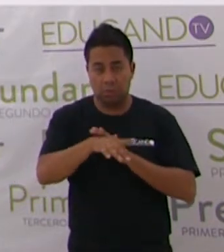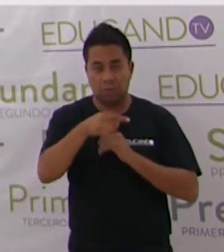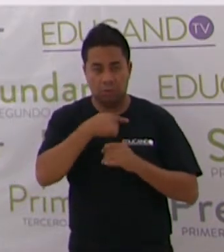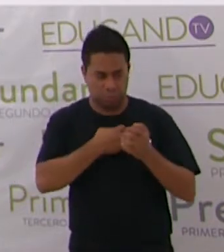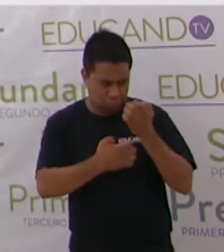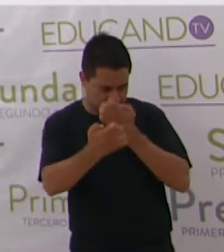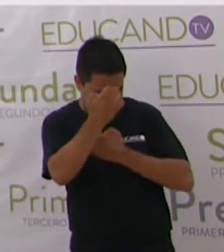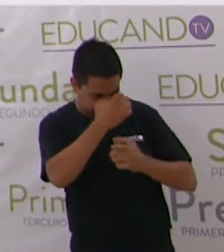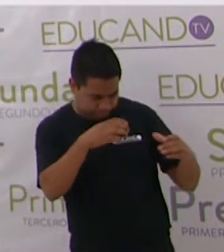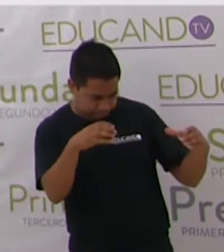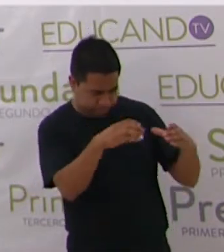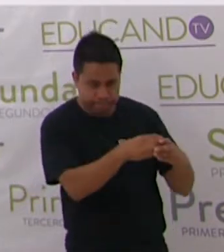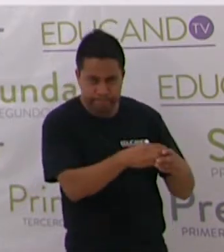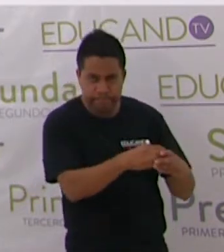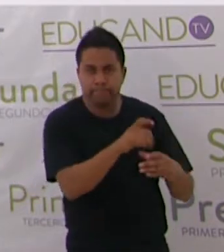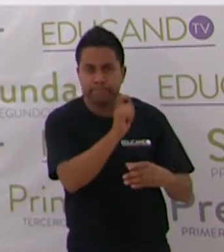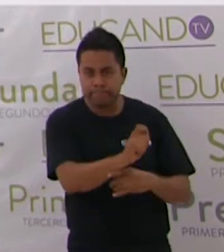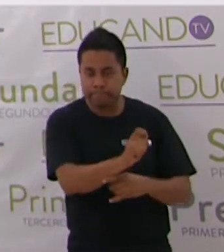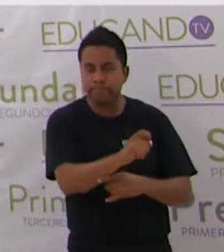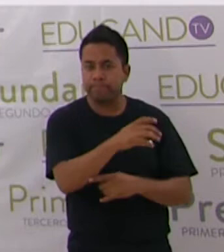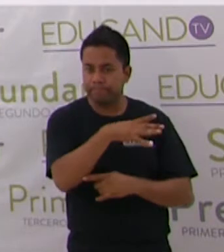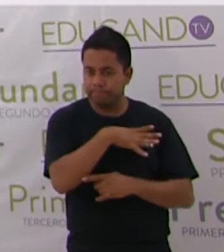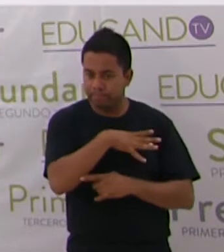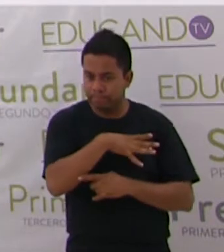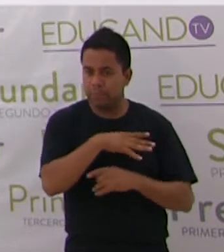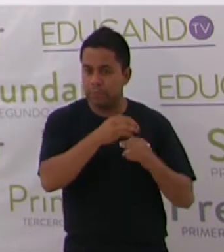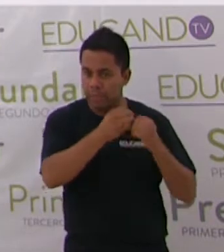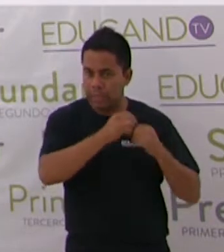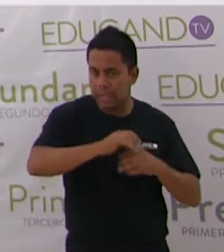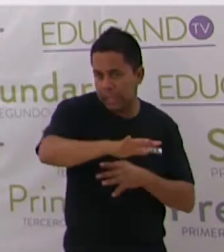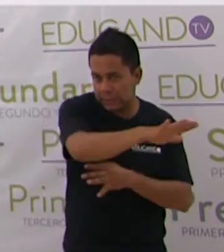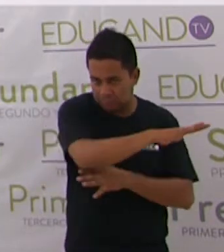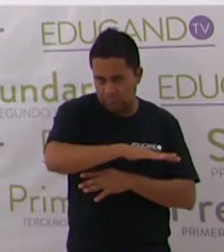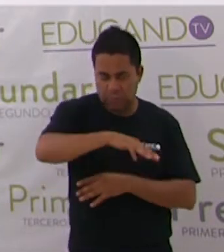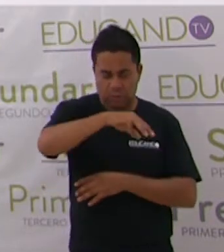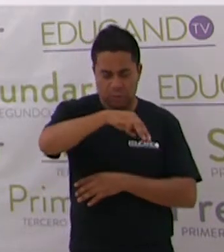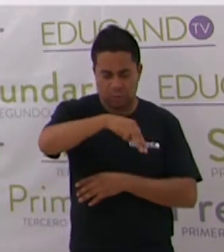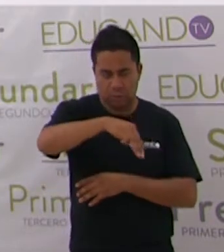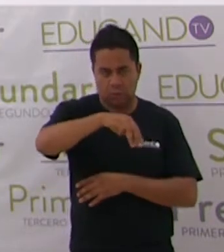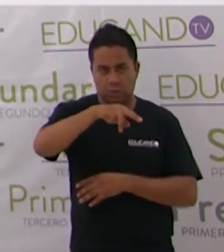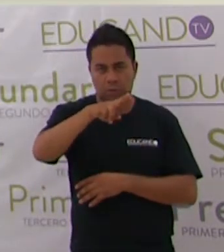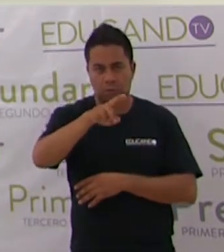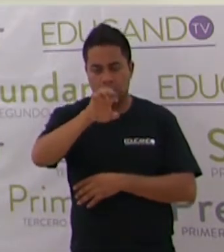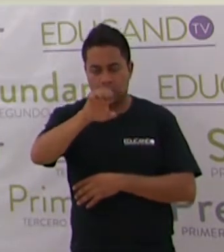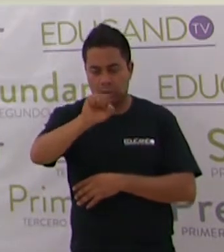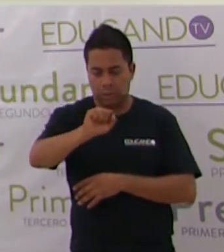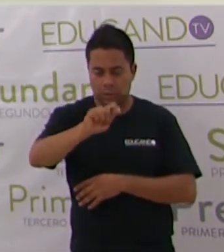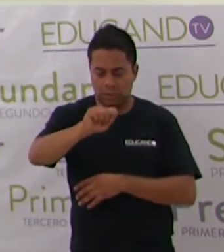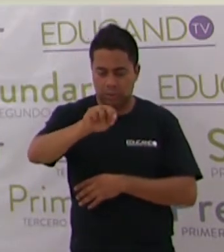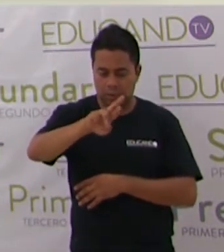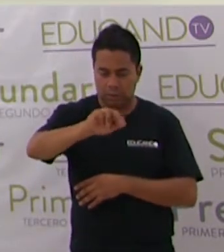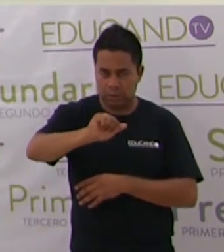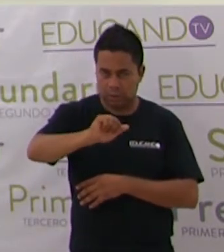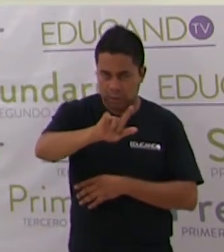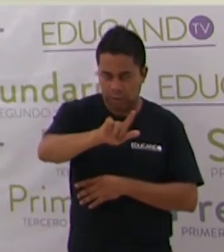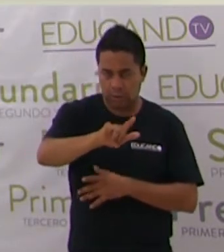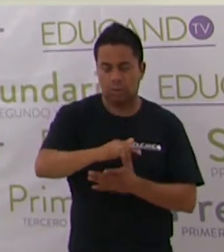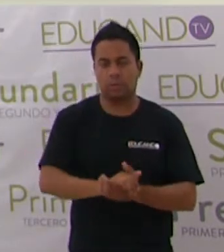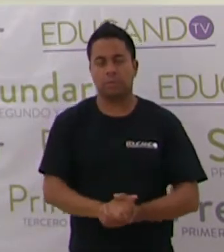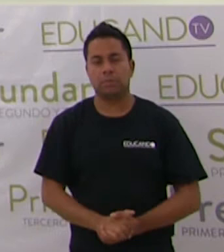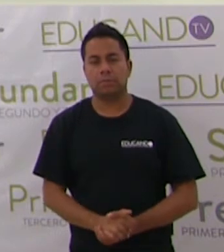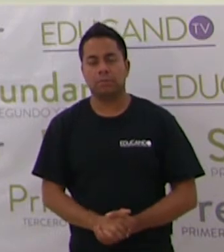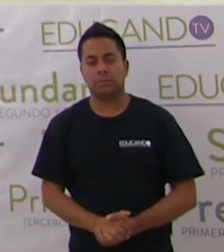analizar este grupo, se llama espacio muestral. En su caso, cuando